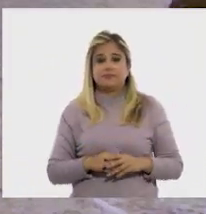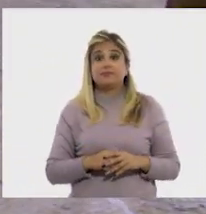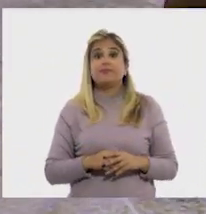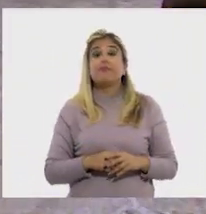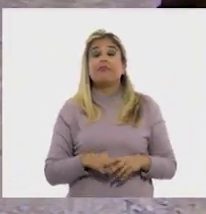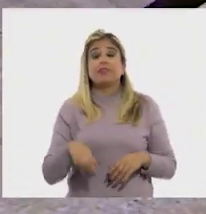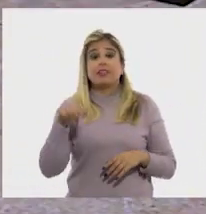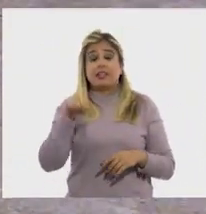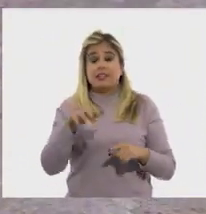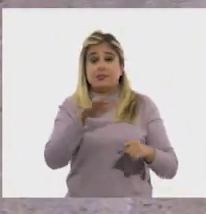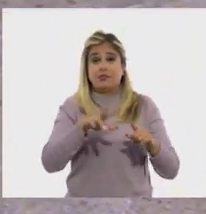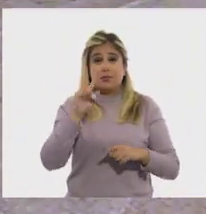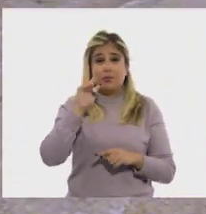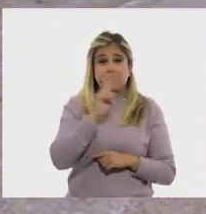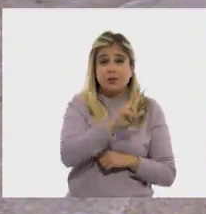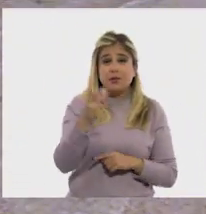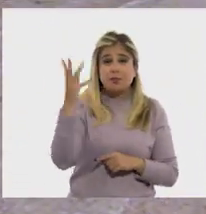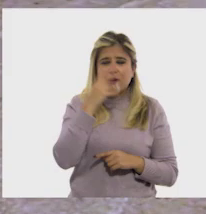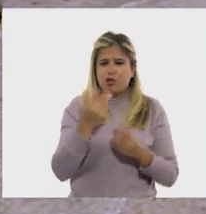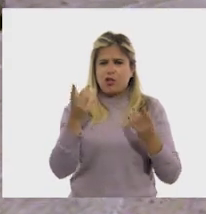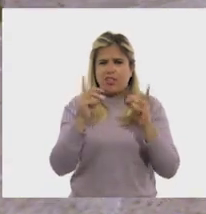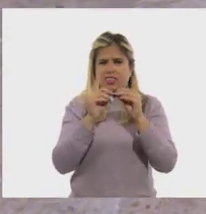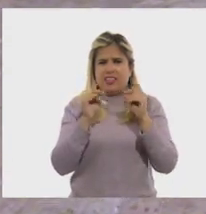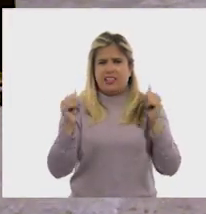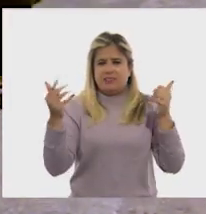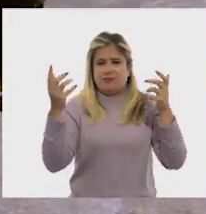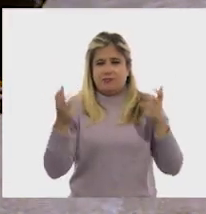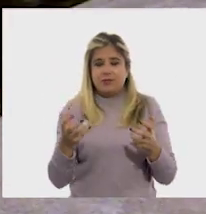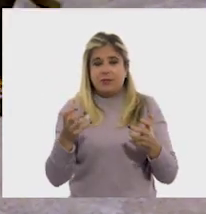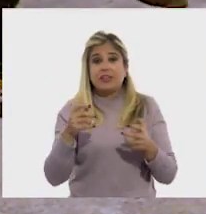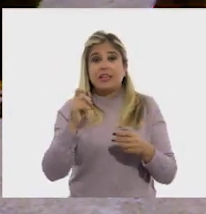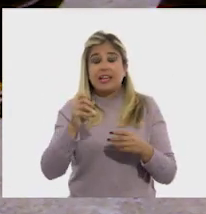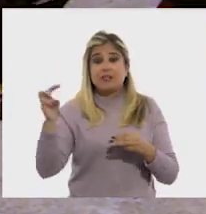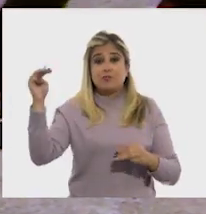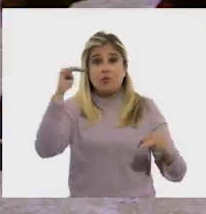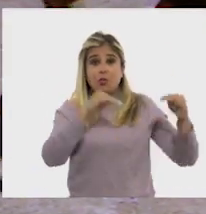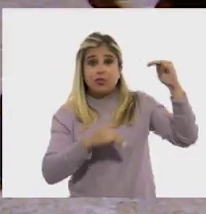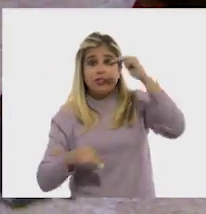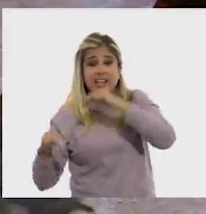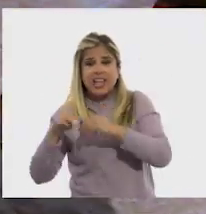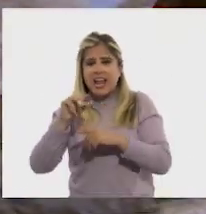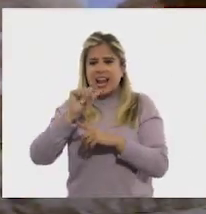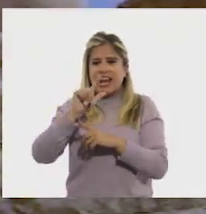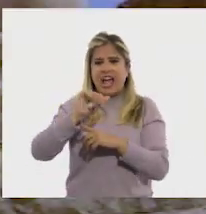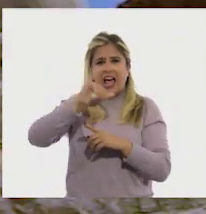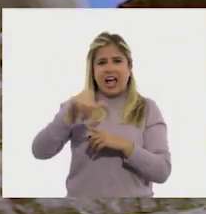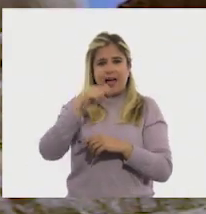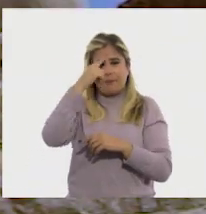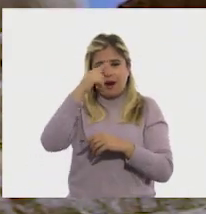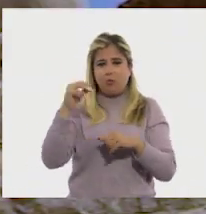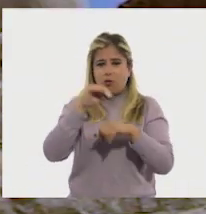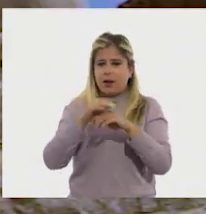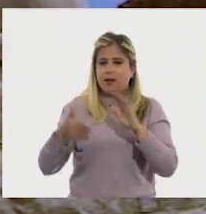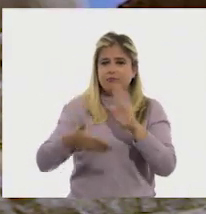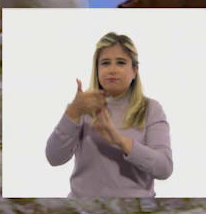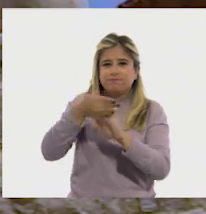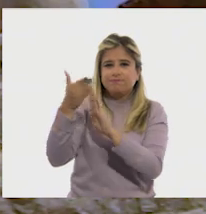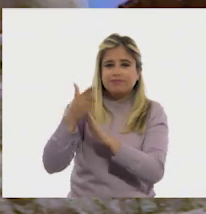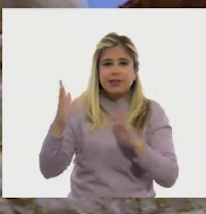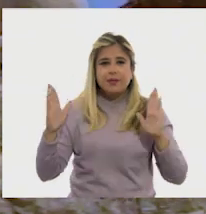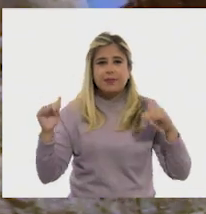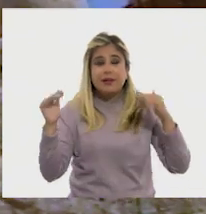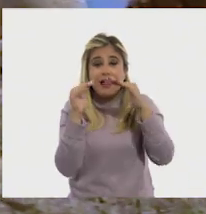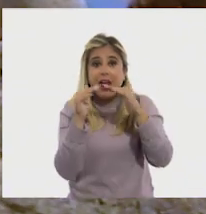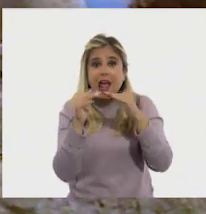En medio de este paisaje semidesértico y a los pies de un cerro que fue cubierto de lajas para formar una pirámide, de pronto tengo